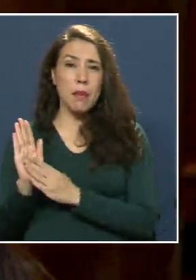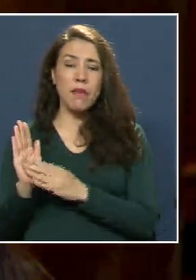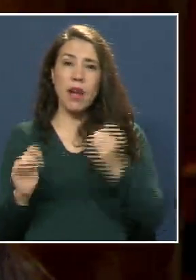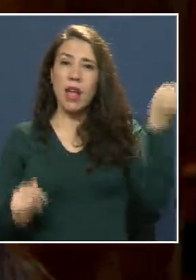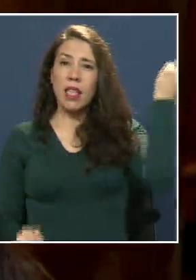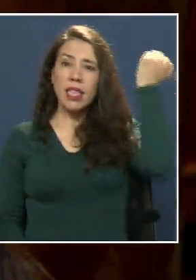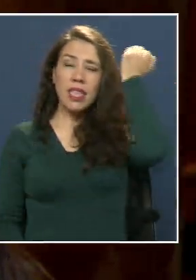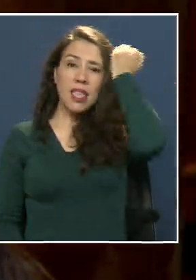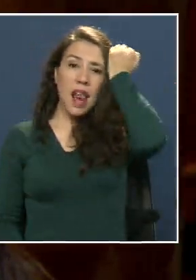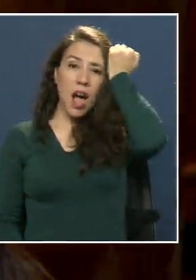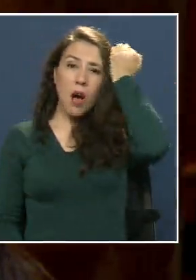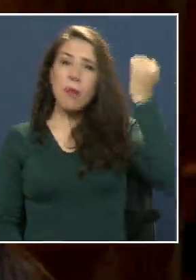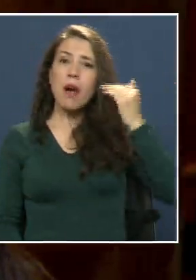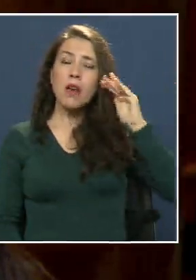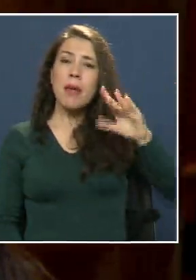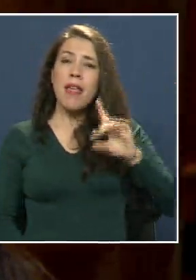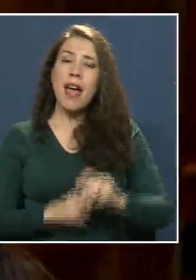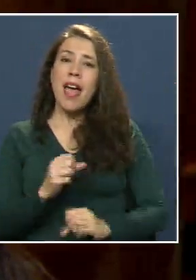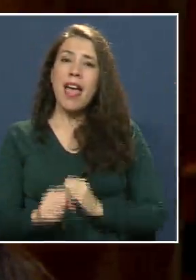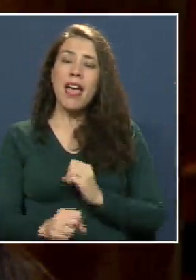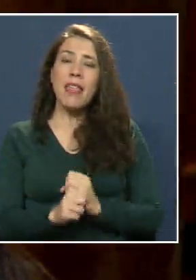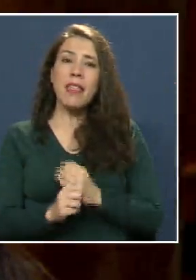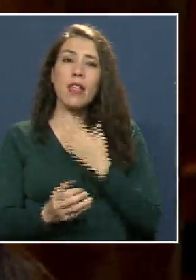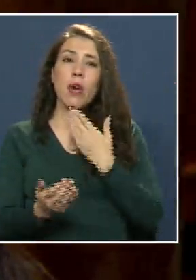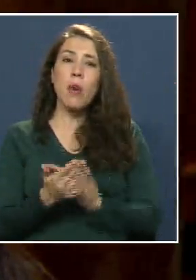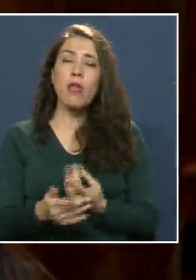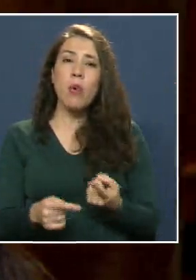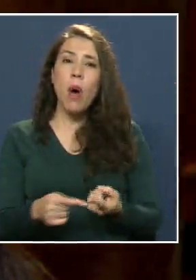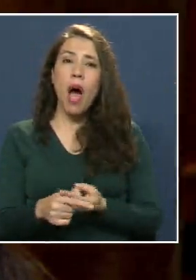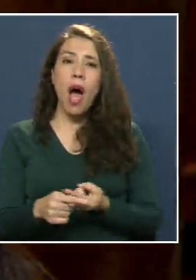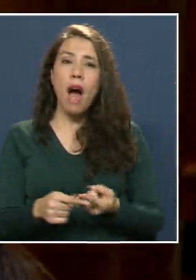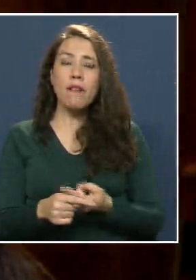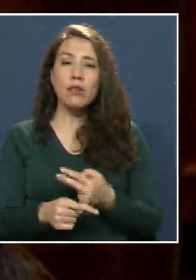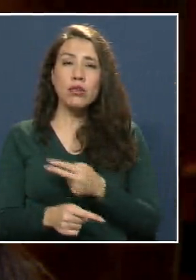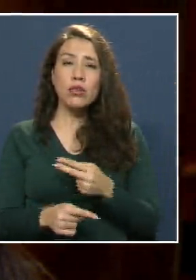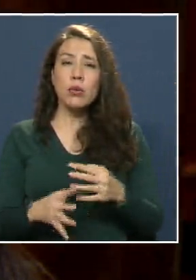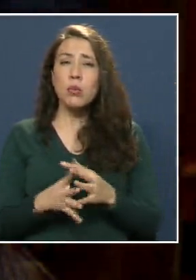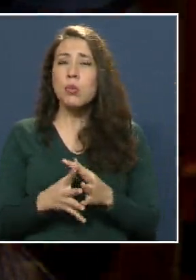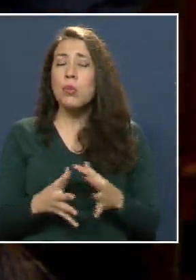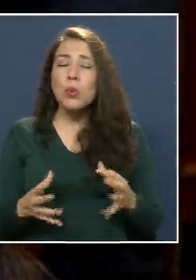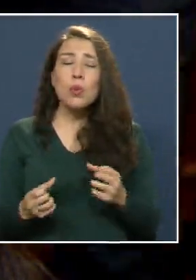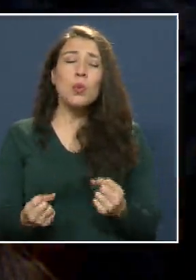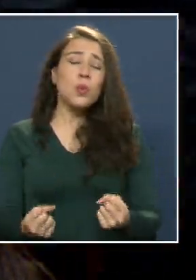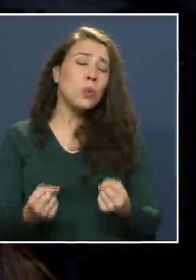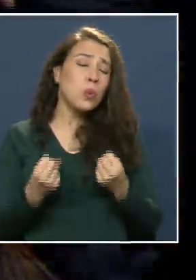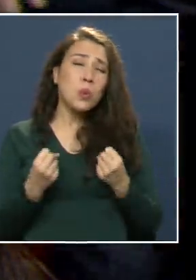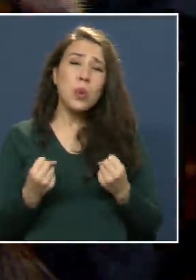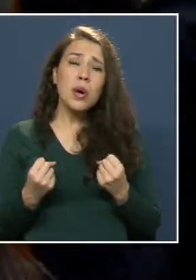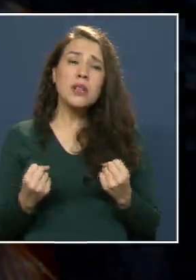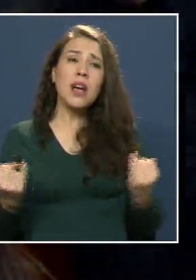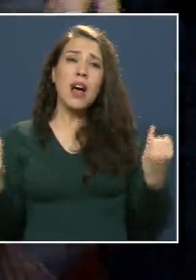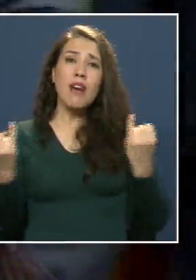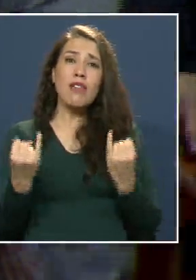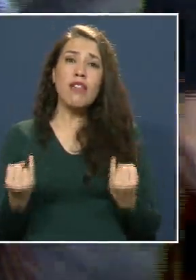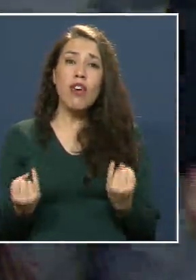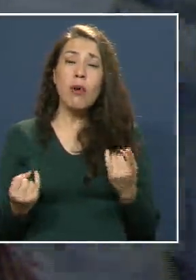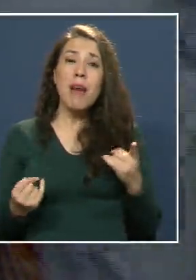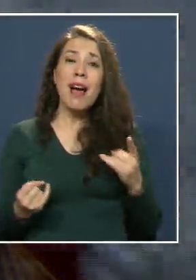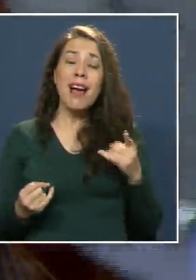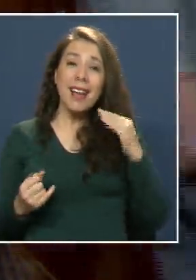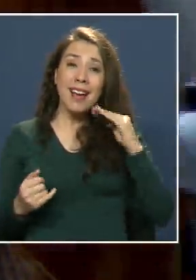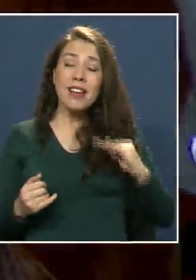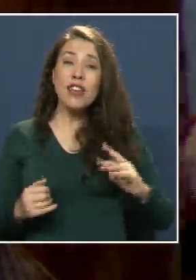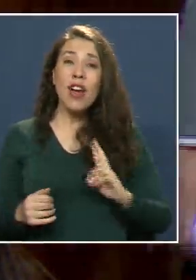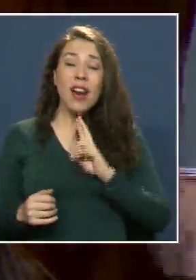trauma que sufre un menor de edad que se ve enfrentado a abusos sexuales es tan potente que la forma en la cual responde al